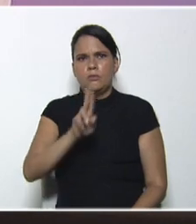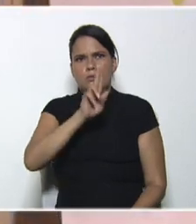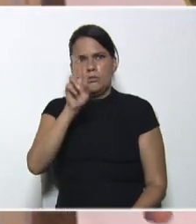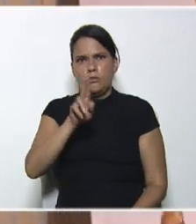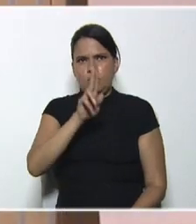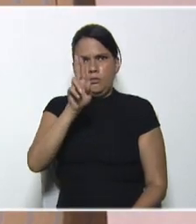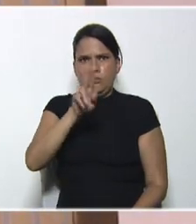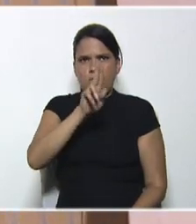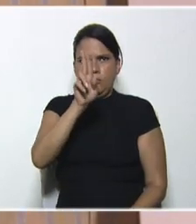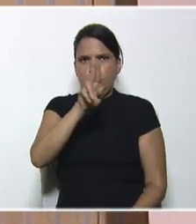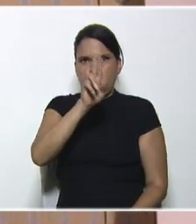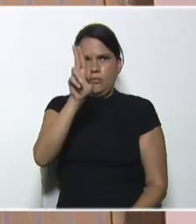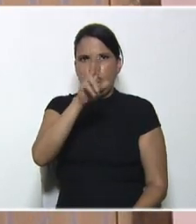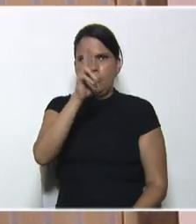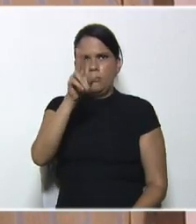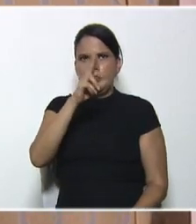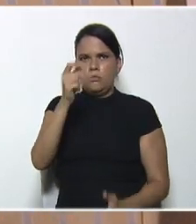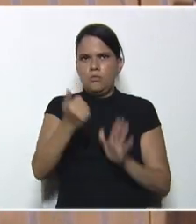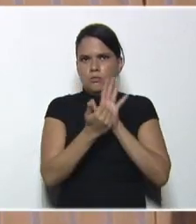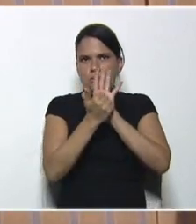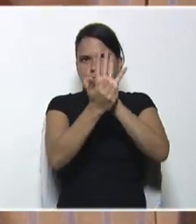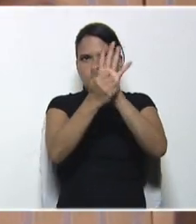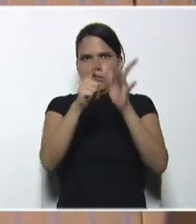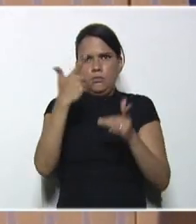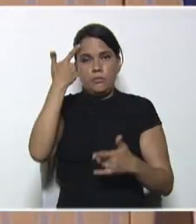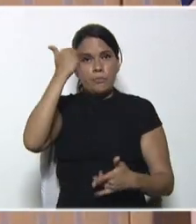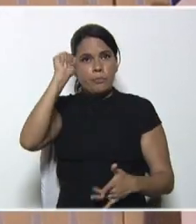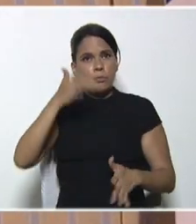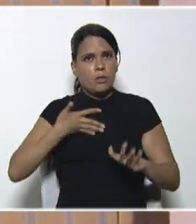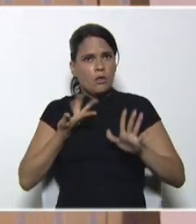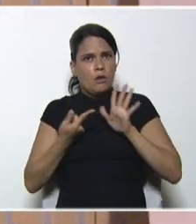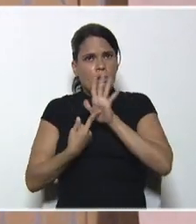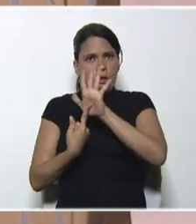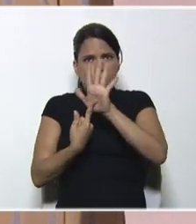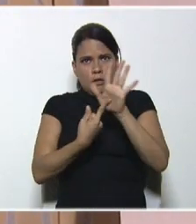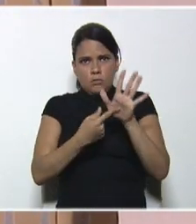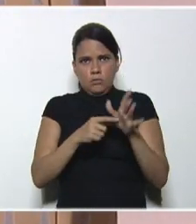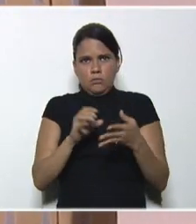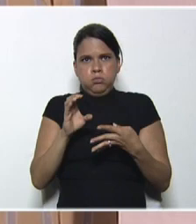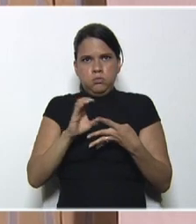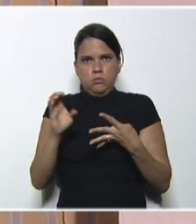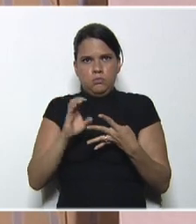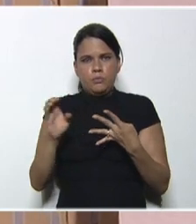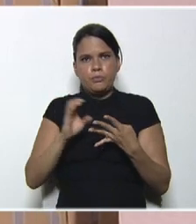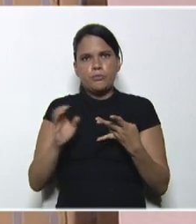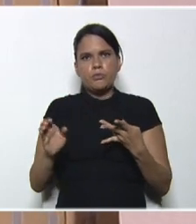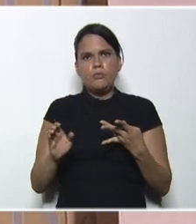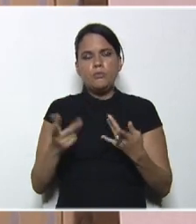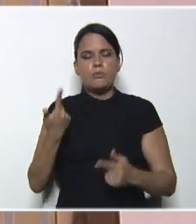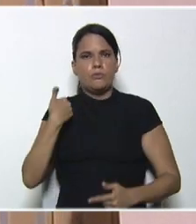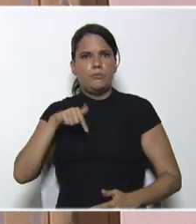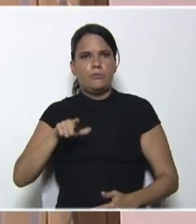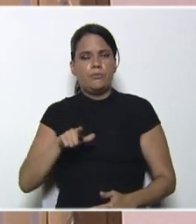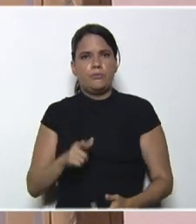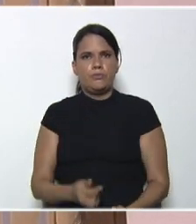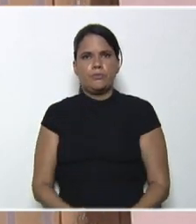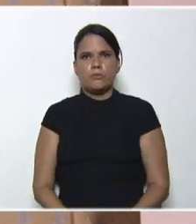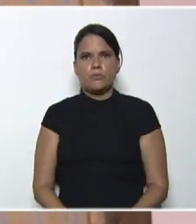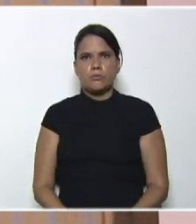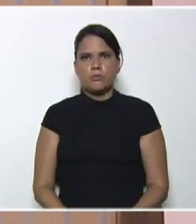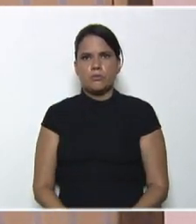Utilizamos símbolos para poder identificar las clasificaciones que hagamos, ya